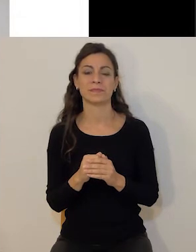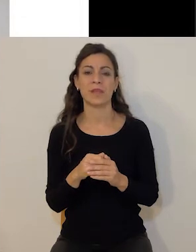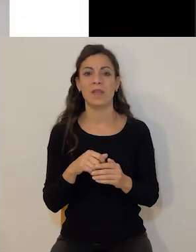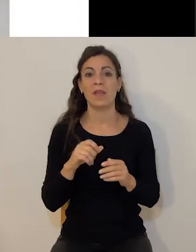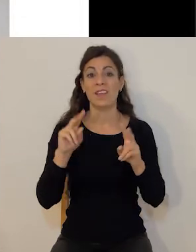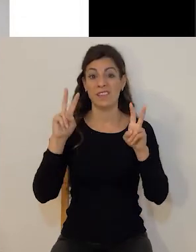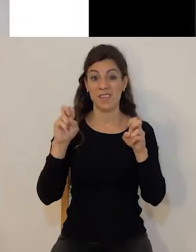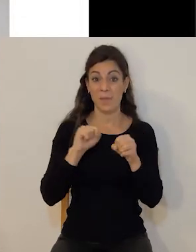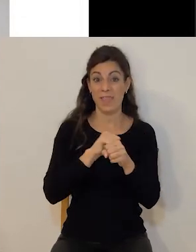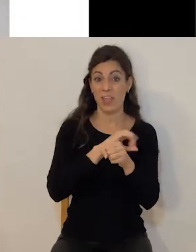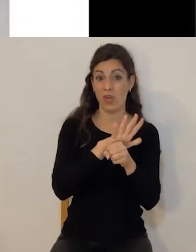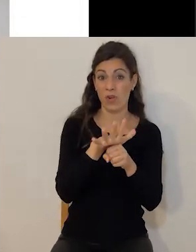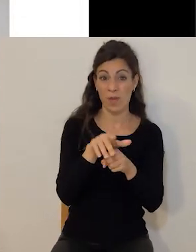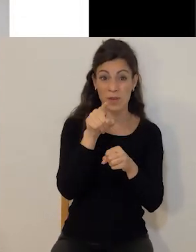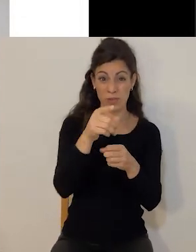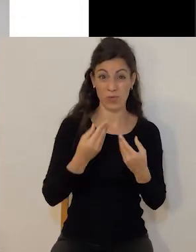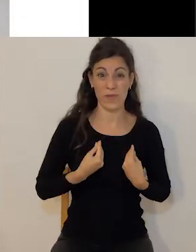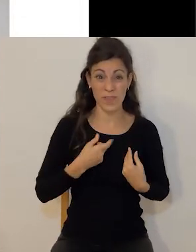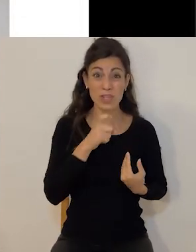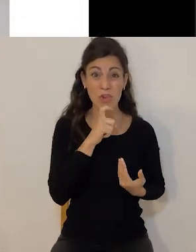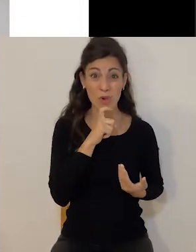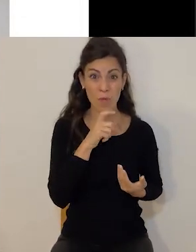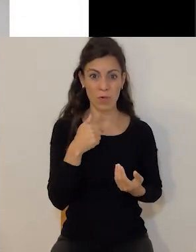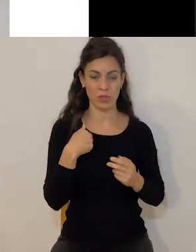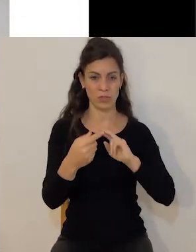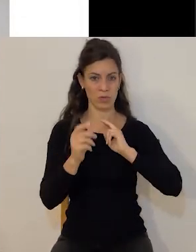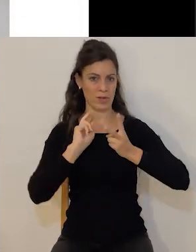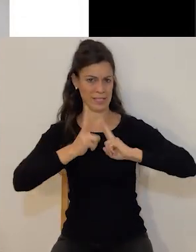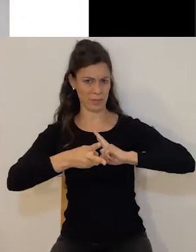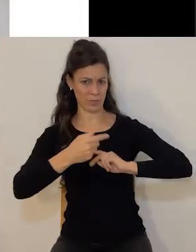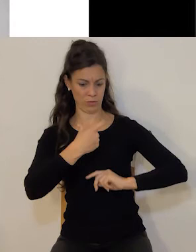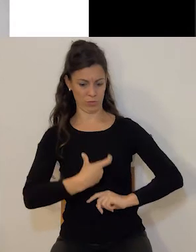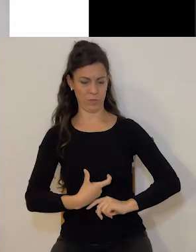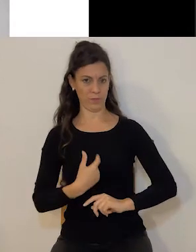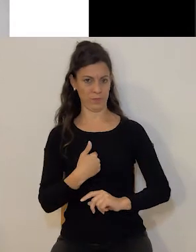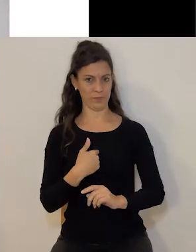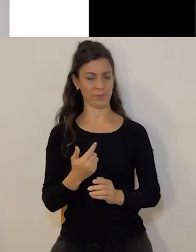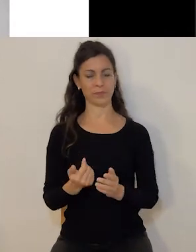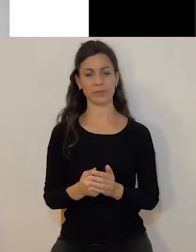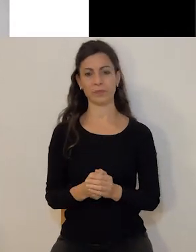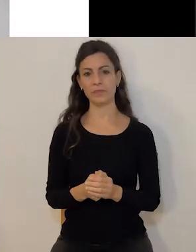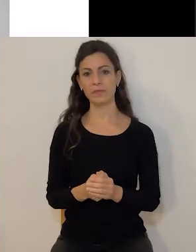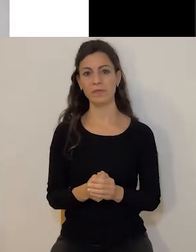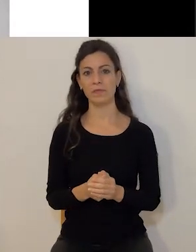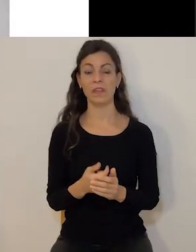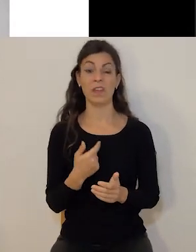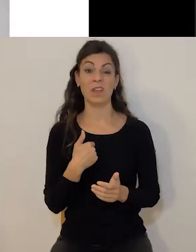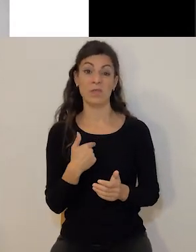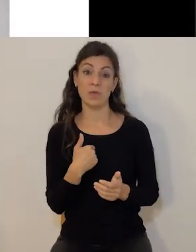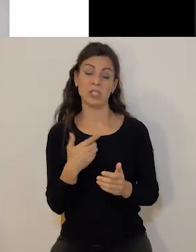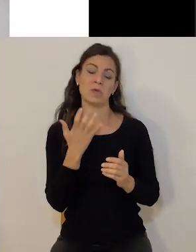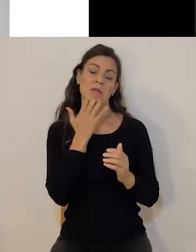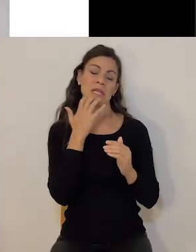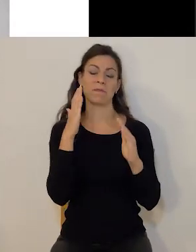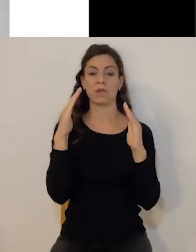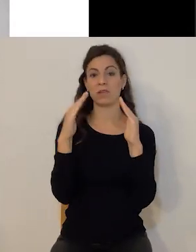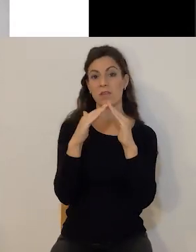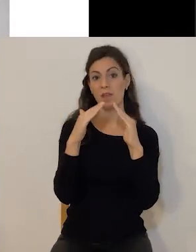COVID? Yo misma. Bueno, pues irremediablemente ha hecho que tenga que estar más en